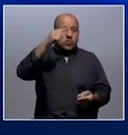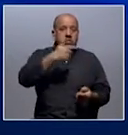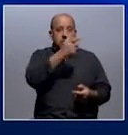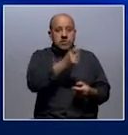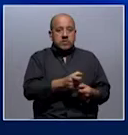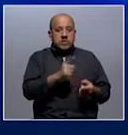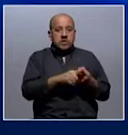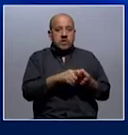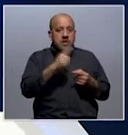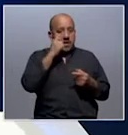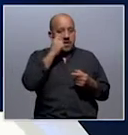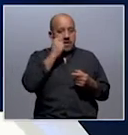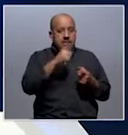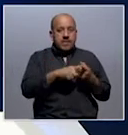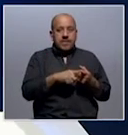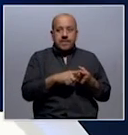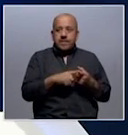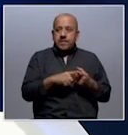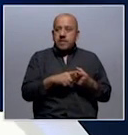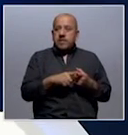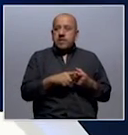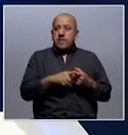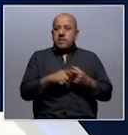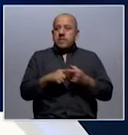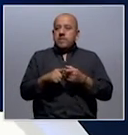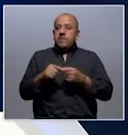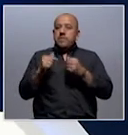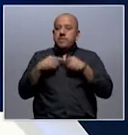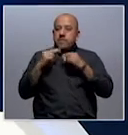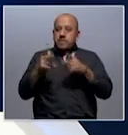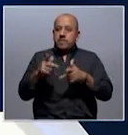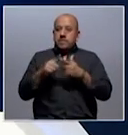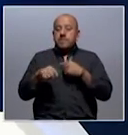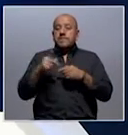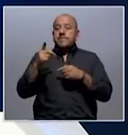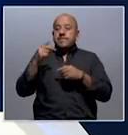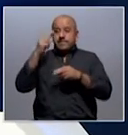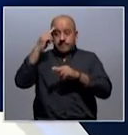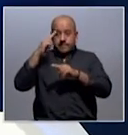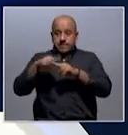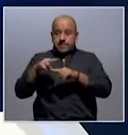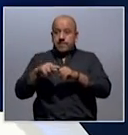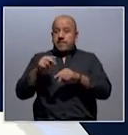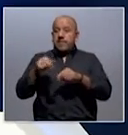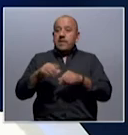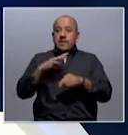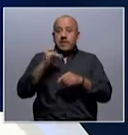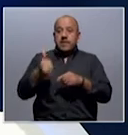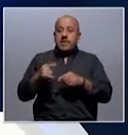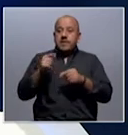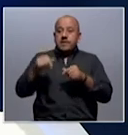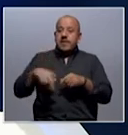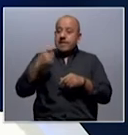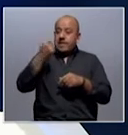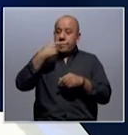una persona exactamente y lo que conlleva eso lo que decíamos recién los la enfermedad asociados que traen asociados este